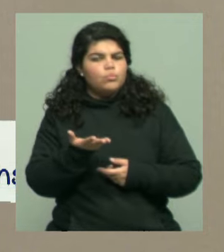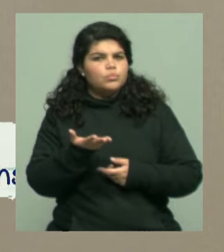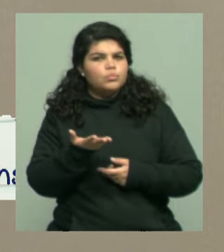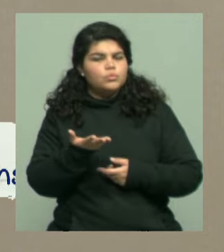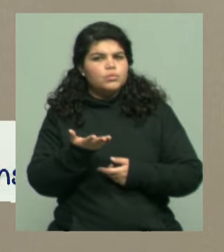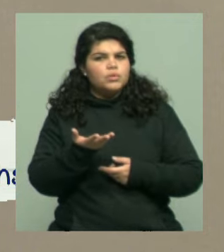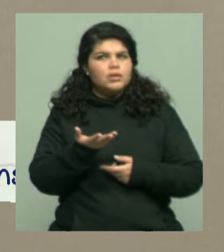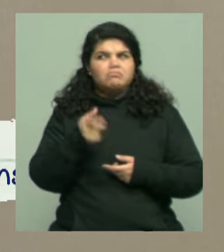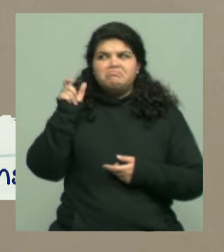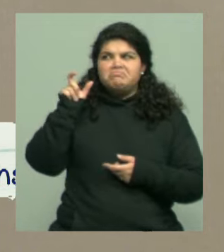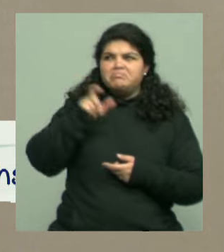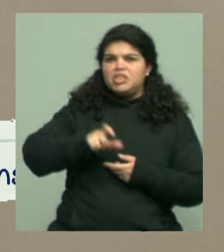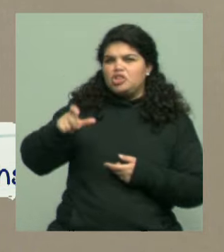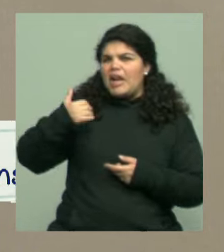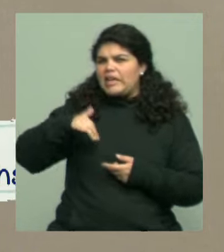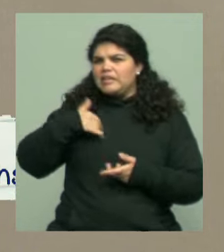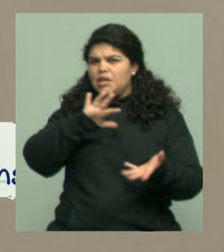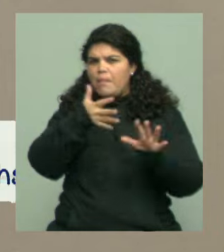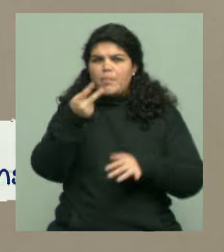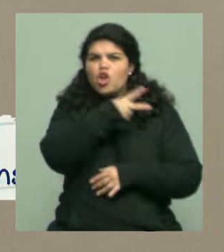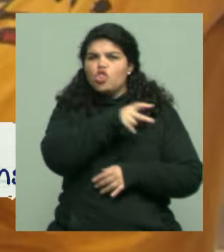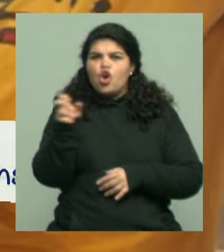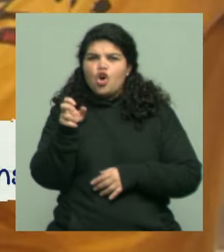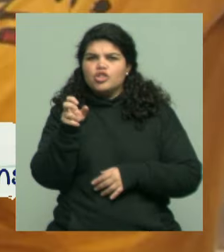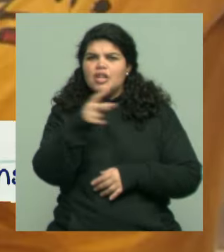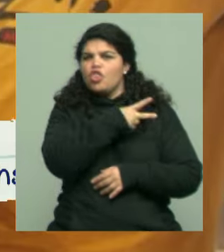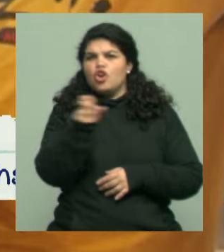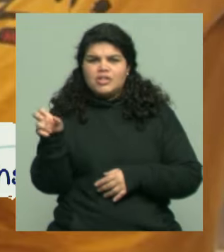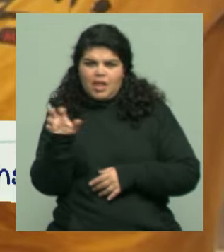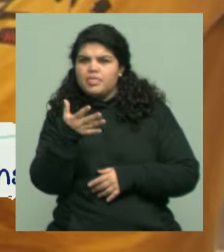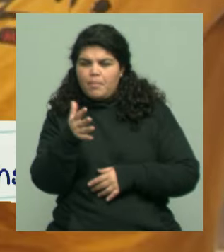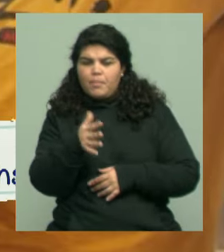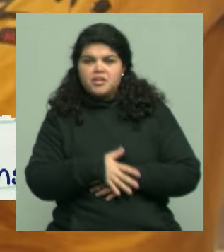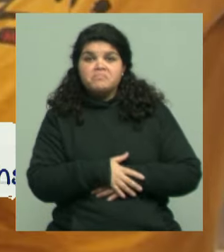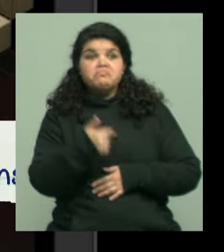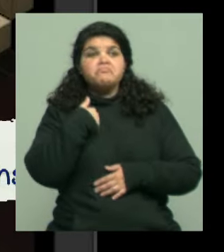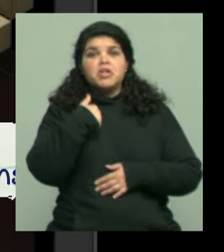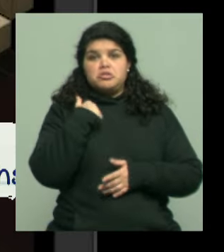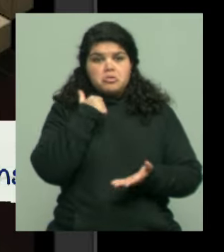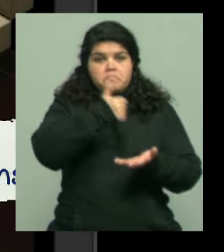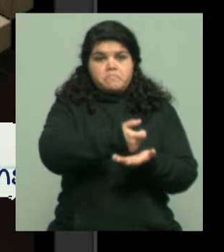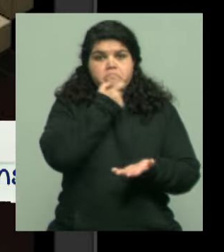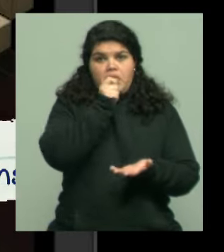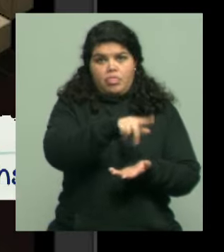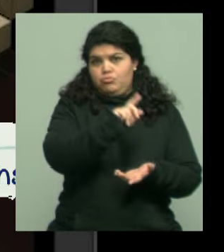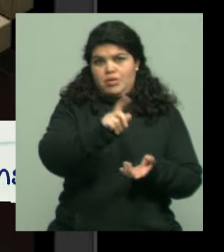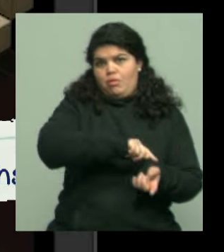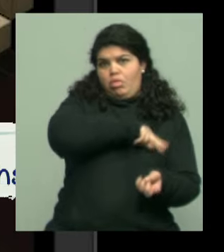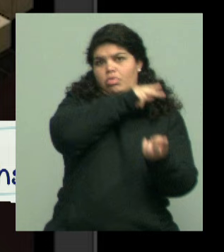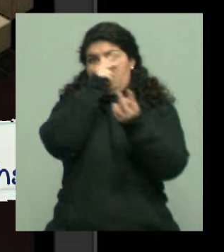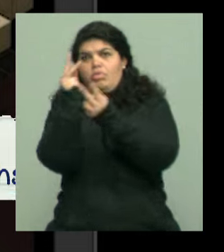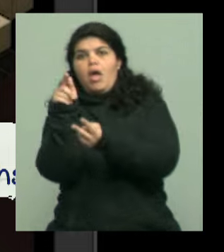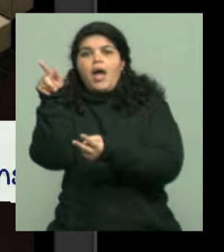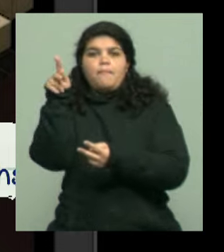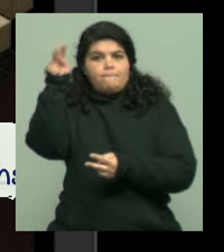Y deben haber unas 200 personas. Igualmente ahora yo estoy en Perú, ¿no? Y sí. Sigo viajando, mostrando el juego